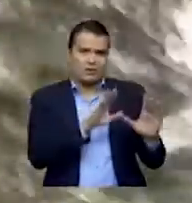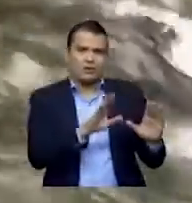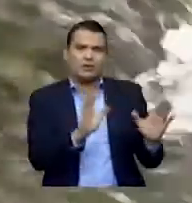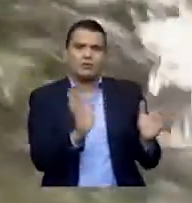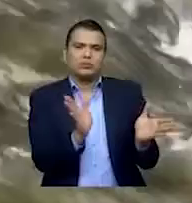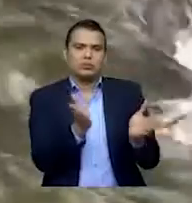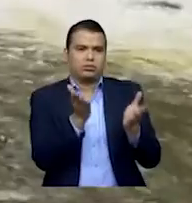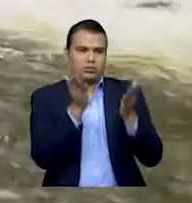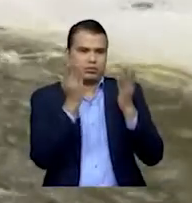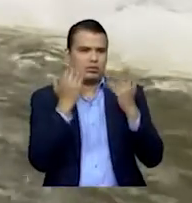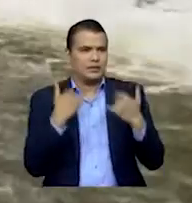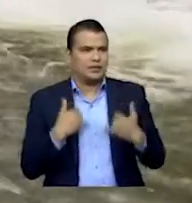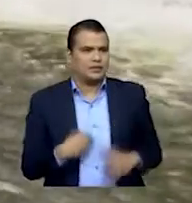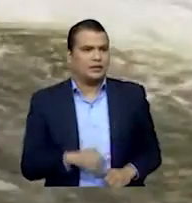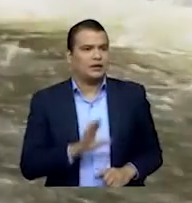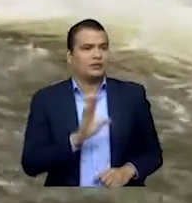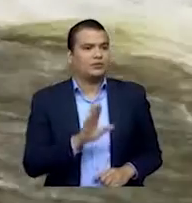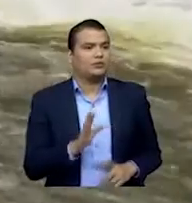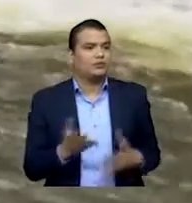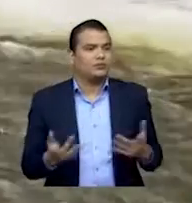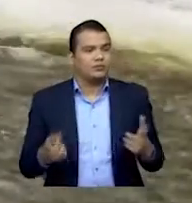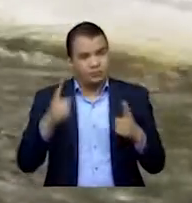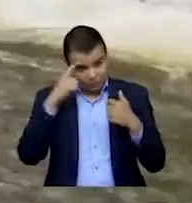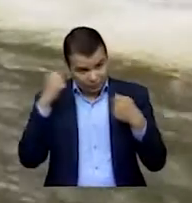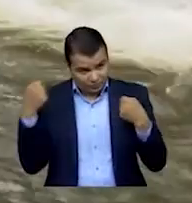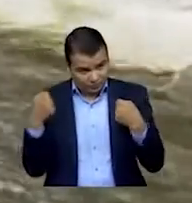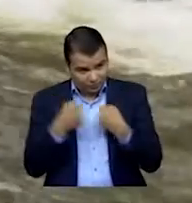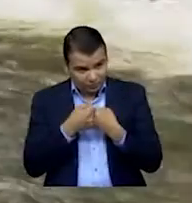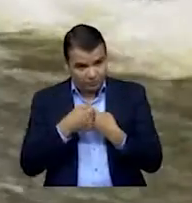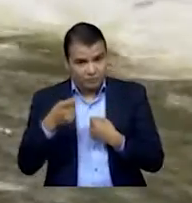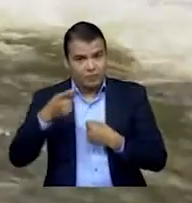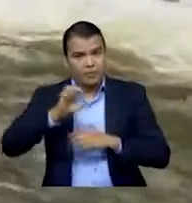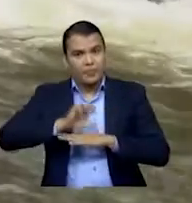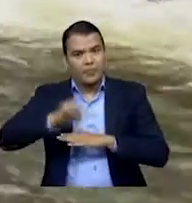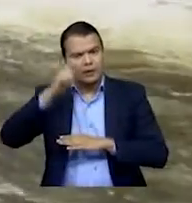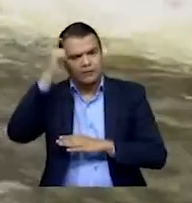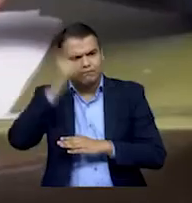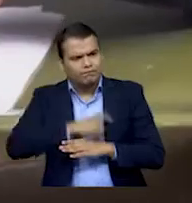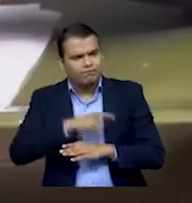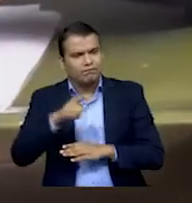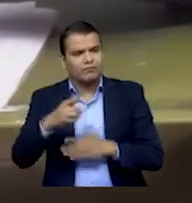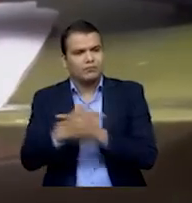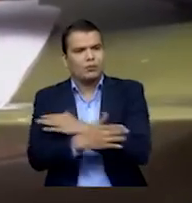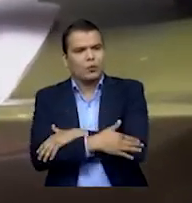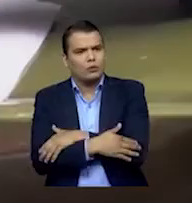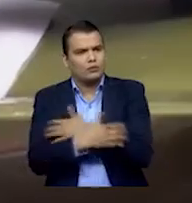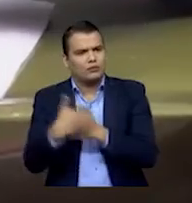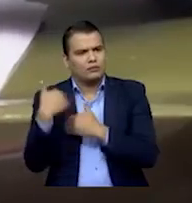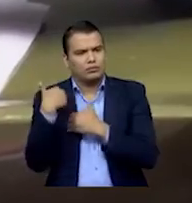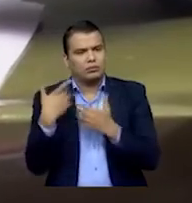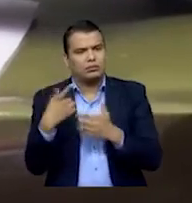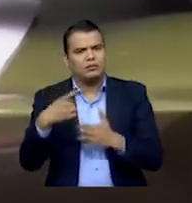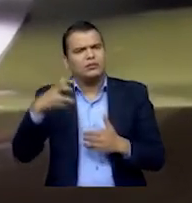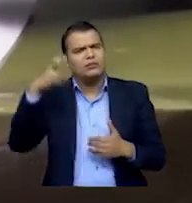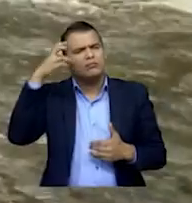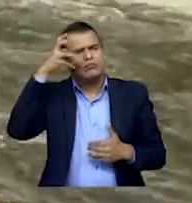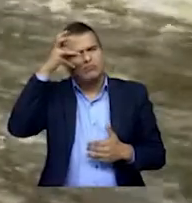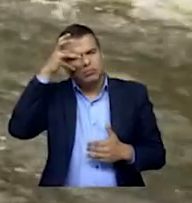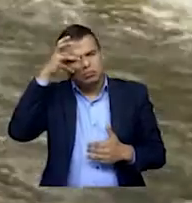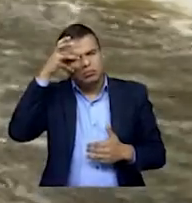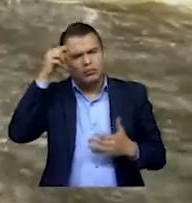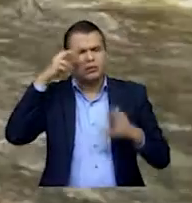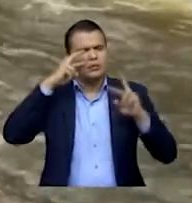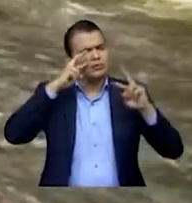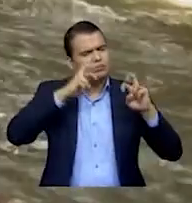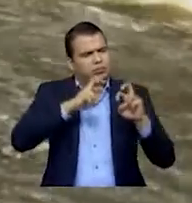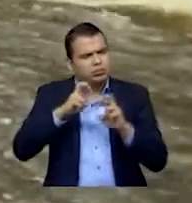recupere solo en el tiempo pero había que hacerlo con una idea seria una entidad responsable una entidad que tuviera los conocimientos técnicos suficientes